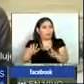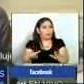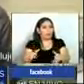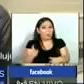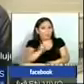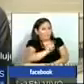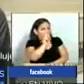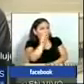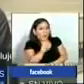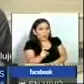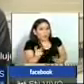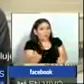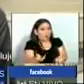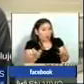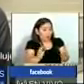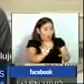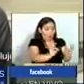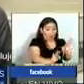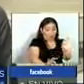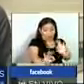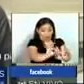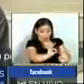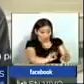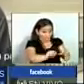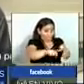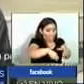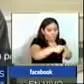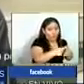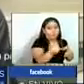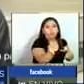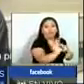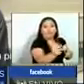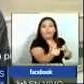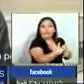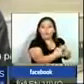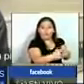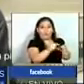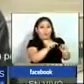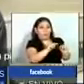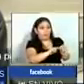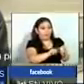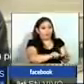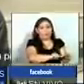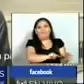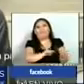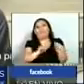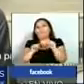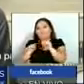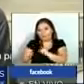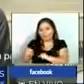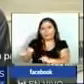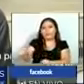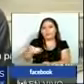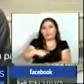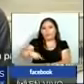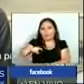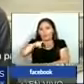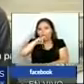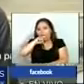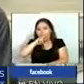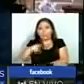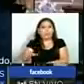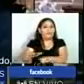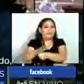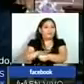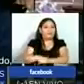cocina de lujo Muchas veces con selectos Comensales A preparar alimentos Para quienes están pasando Duros momentos Por la pandemia De